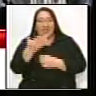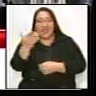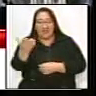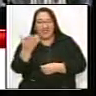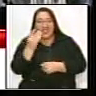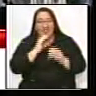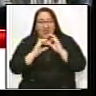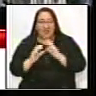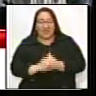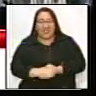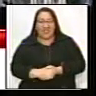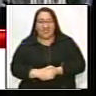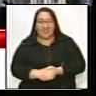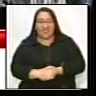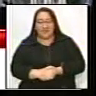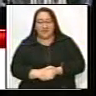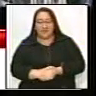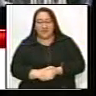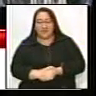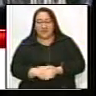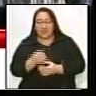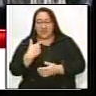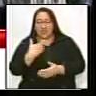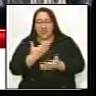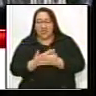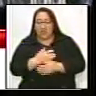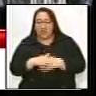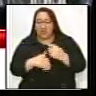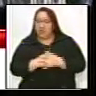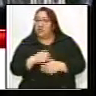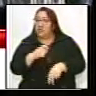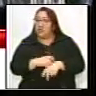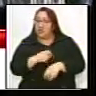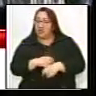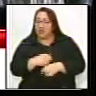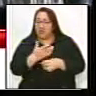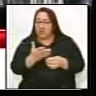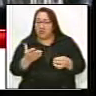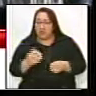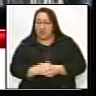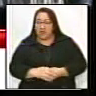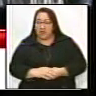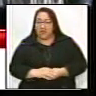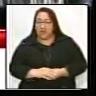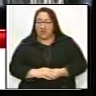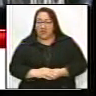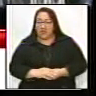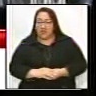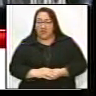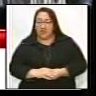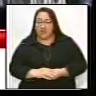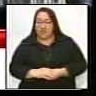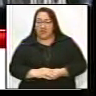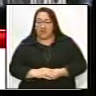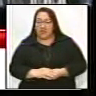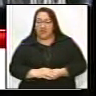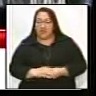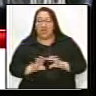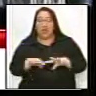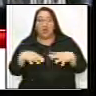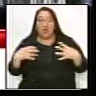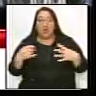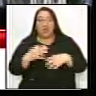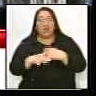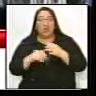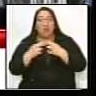esta comunicación. Y aquí, señores, les agradezco su tiempo, su disponibilidad. Esta es una audiencia pública que realizamos todos